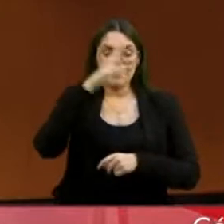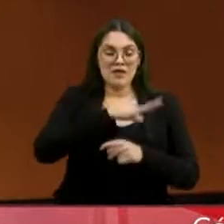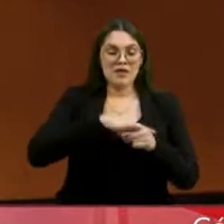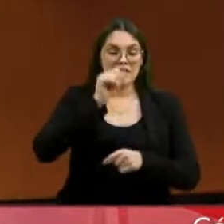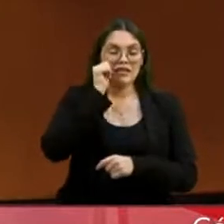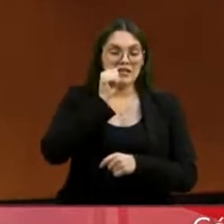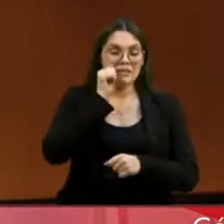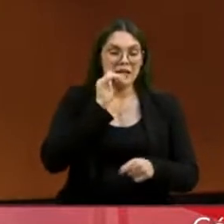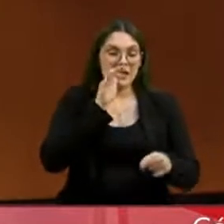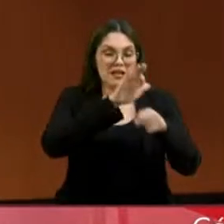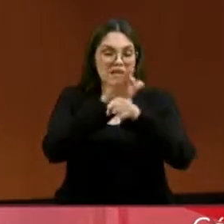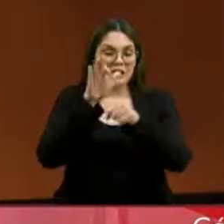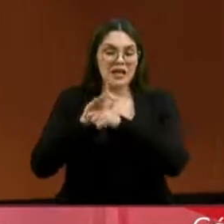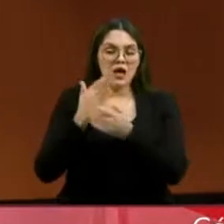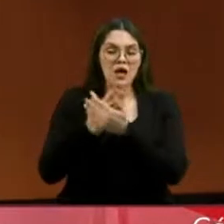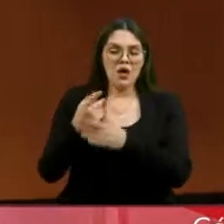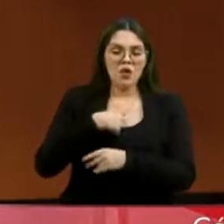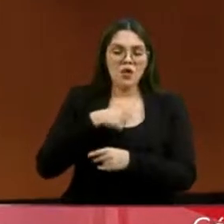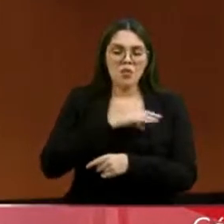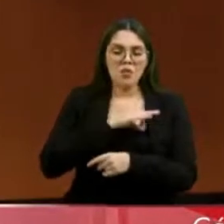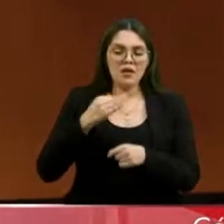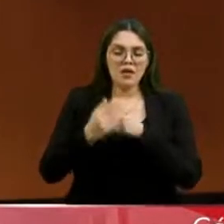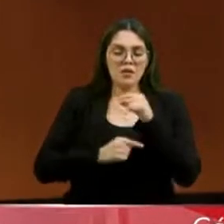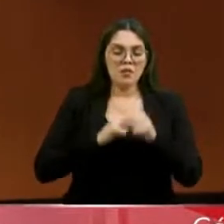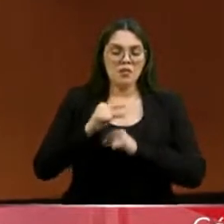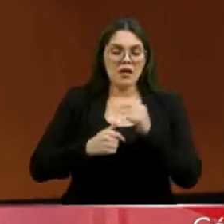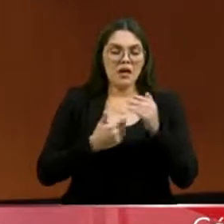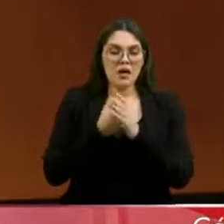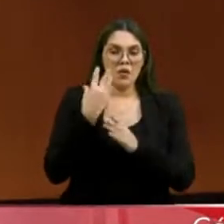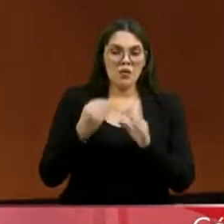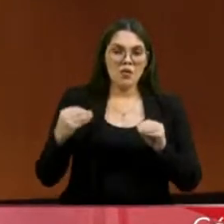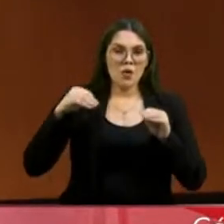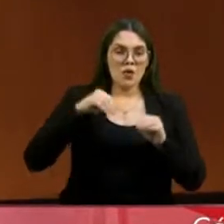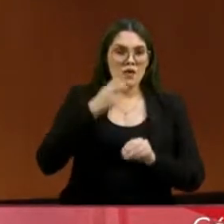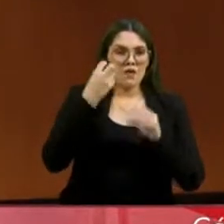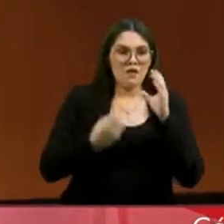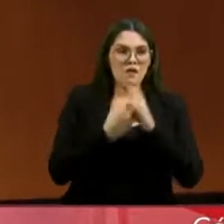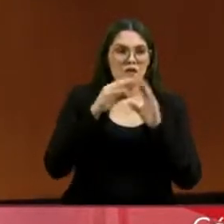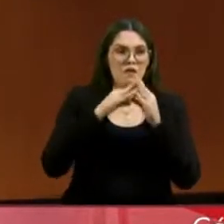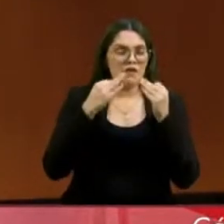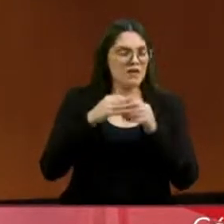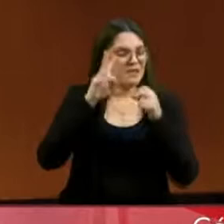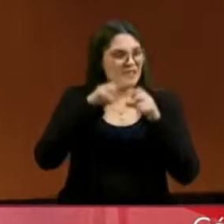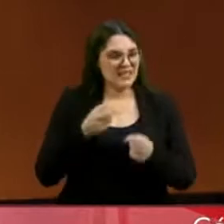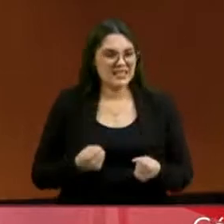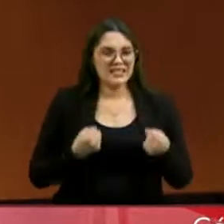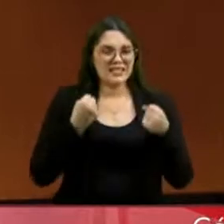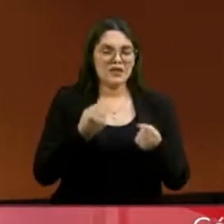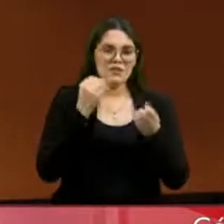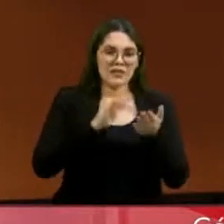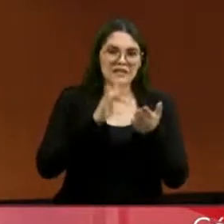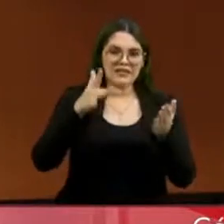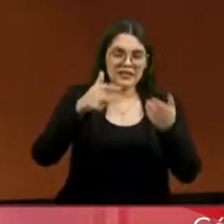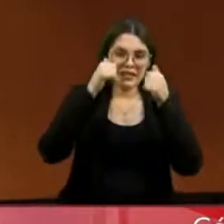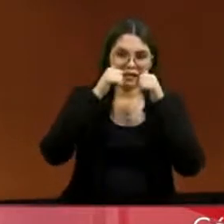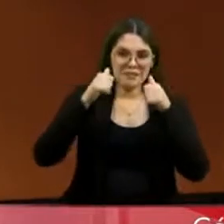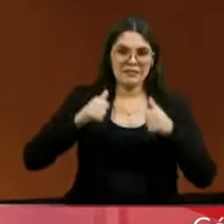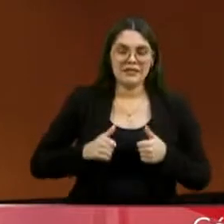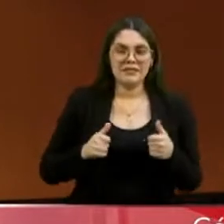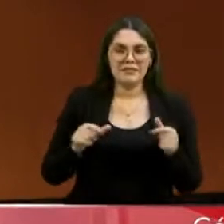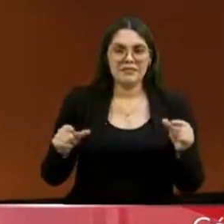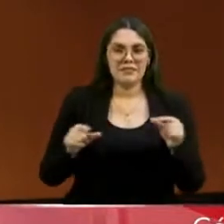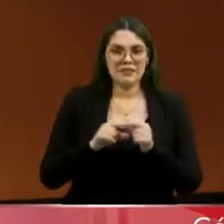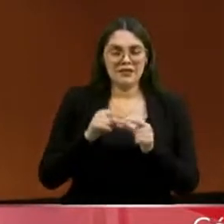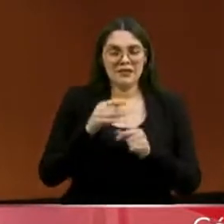su respaldo nos convierte en un movimiento invencible. Muchas gracias por su